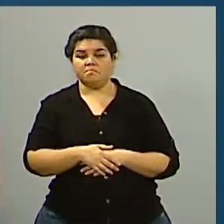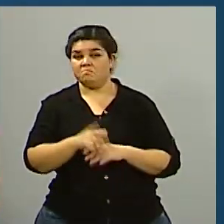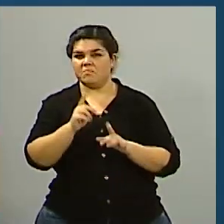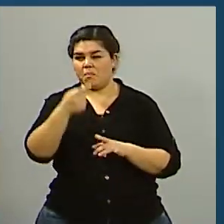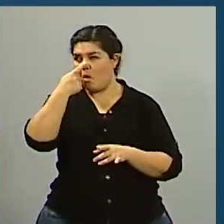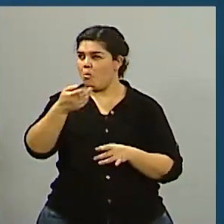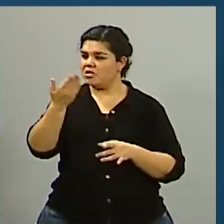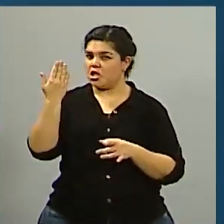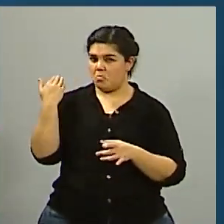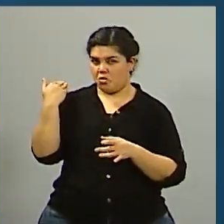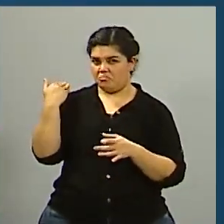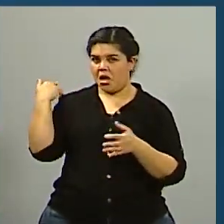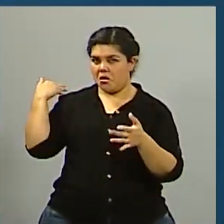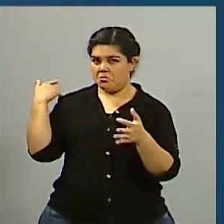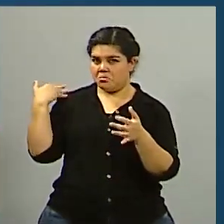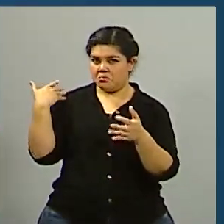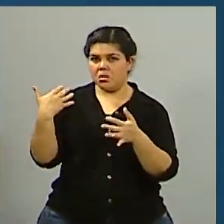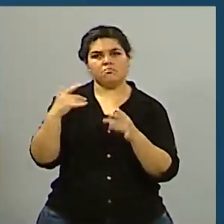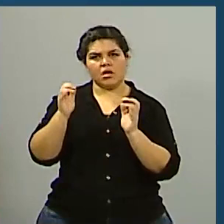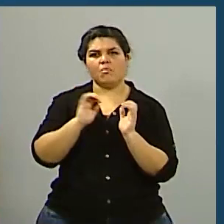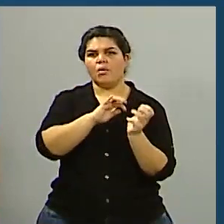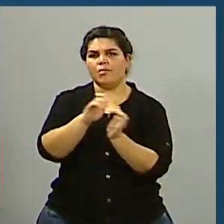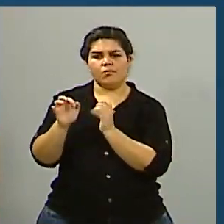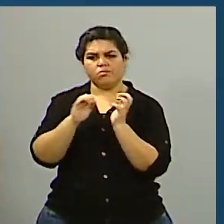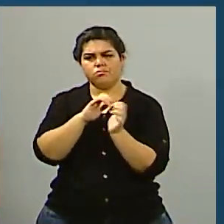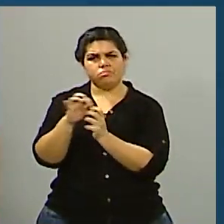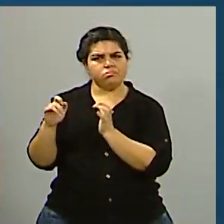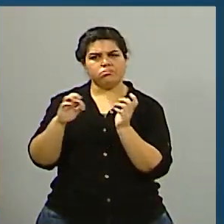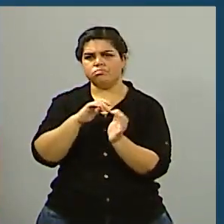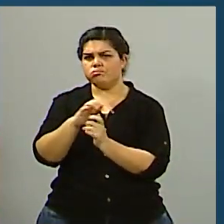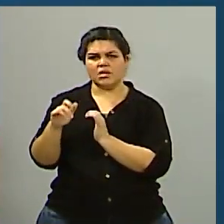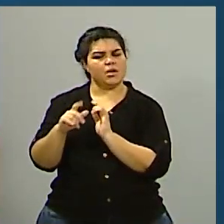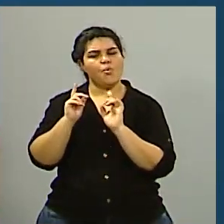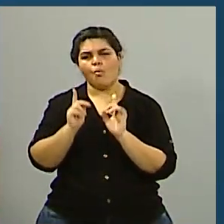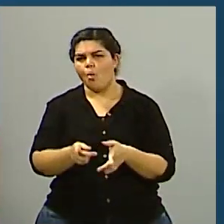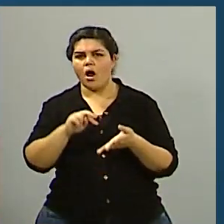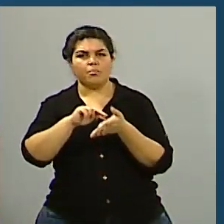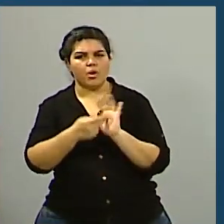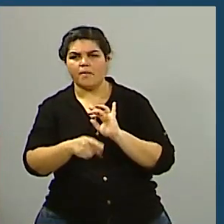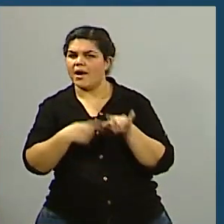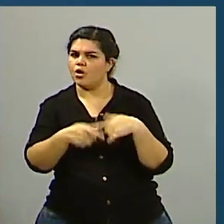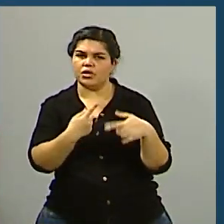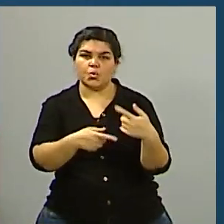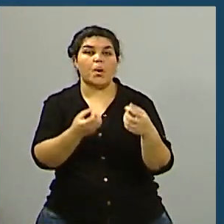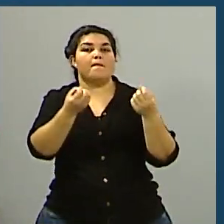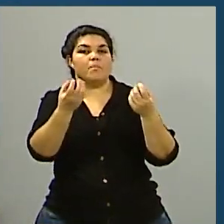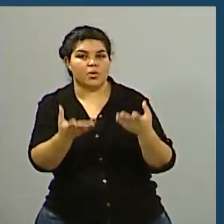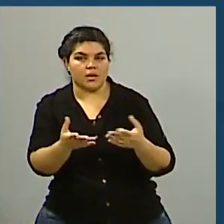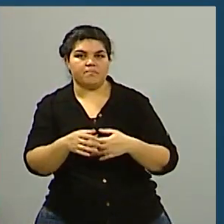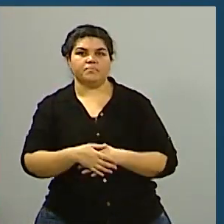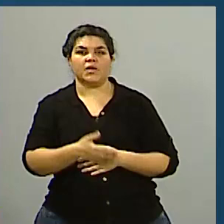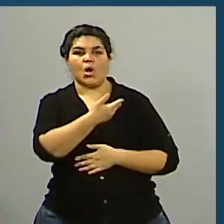tiempos, a pesar de las discusiones que hay sobre el tema, sin duda alguna, que el tema de los planes sociales ha sido algo que ha